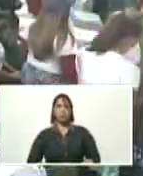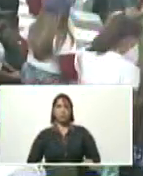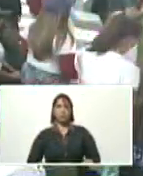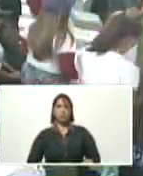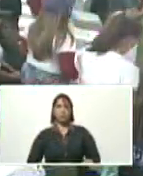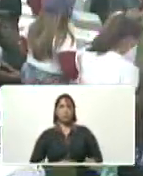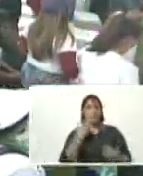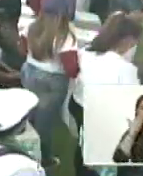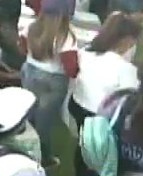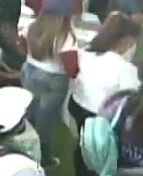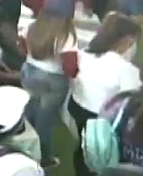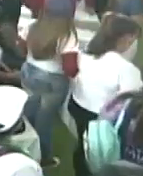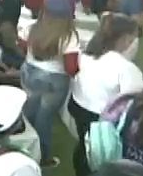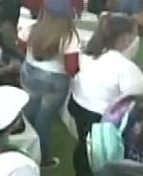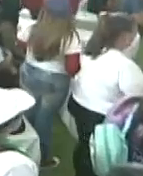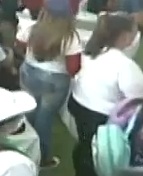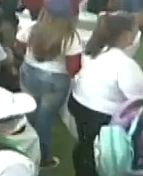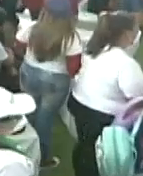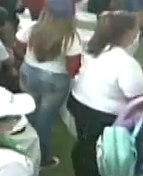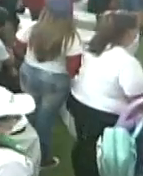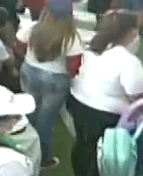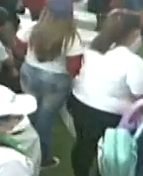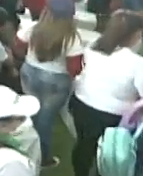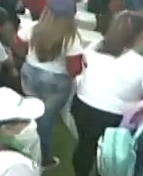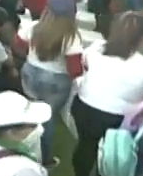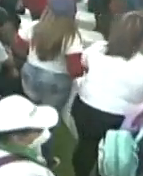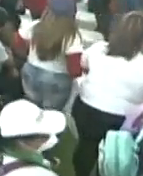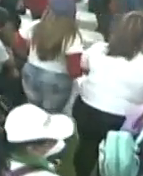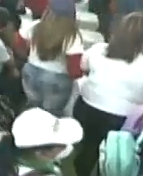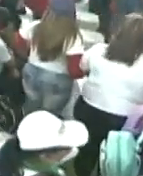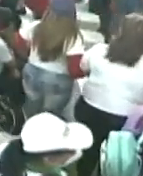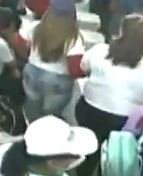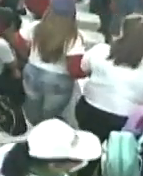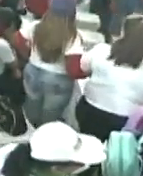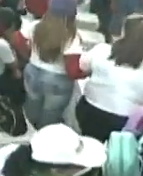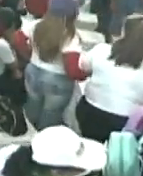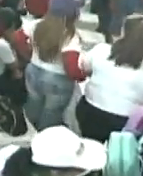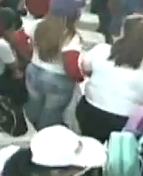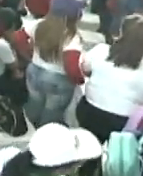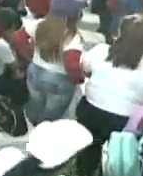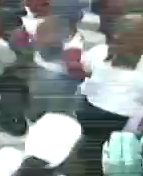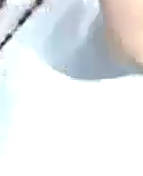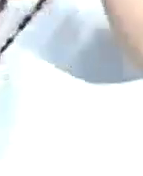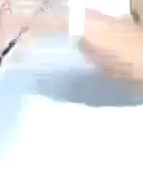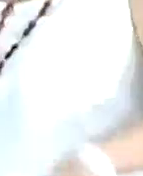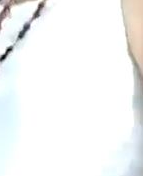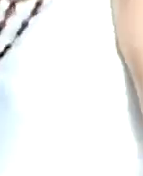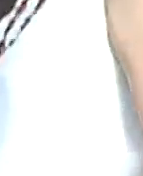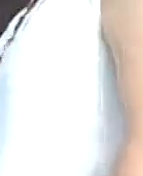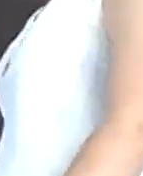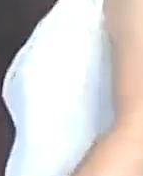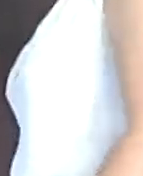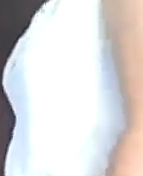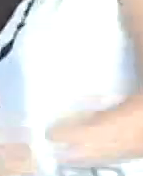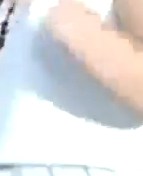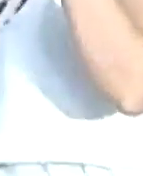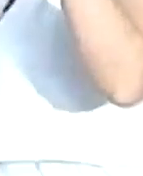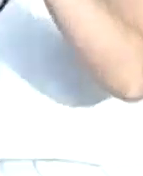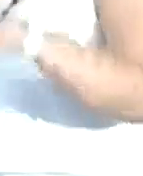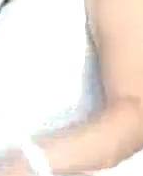¡Viva! ¡Mujeres! ¡Sí! ¿Quién manda? ¡Nosotras! ¿Quién manda? ¡Nosotras! ¿Quién